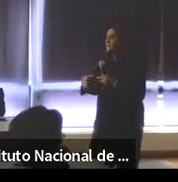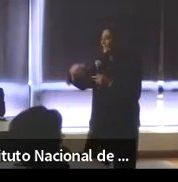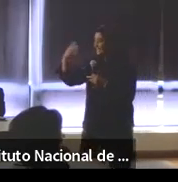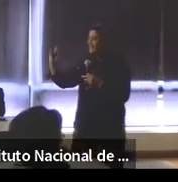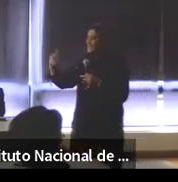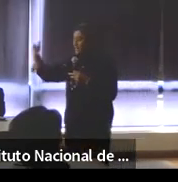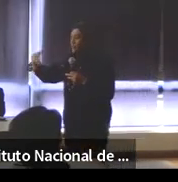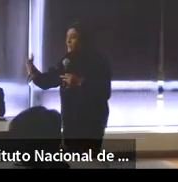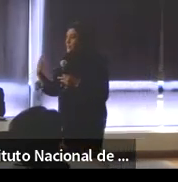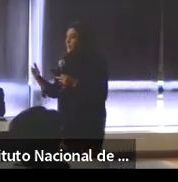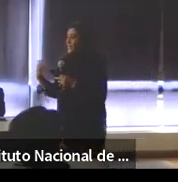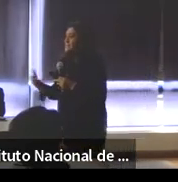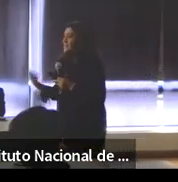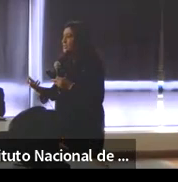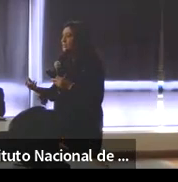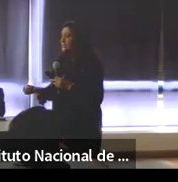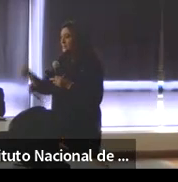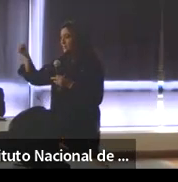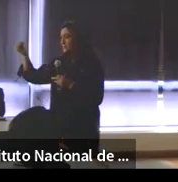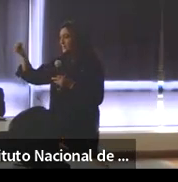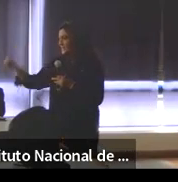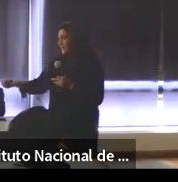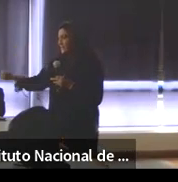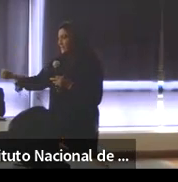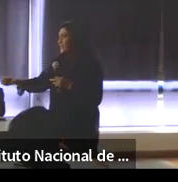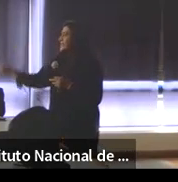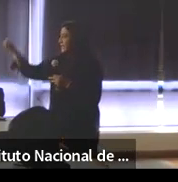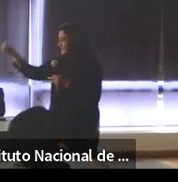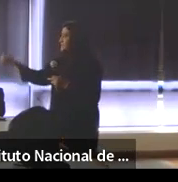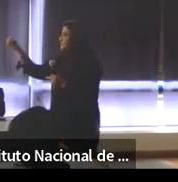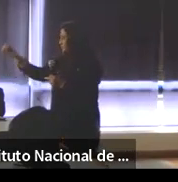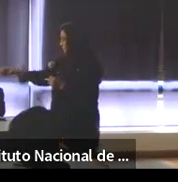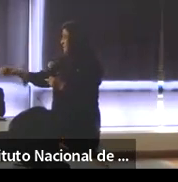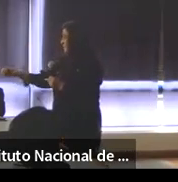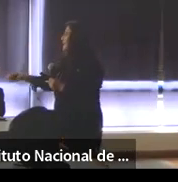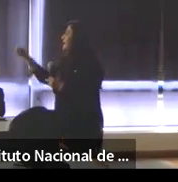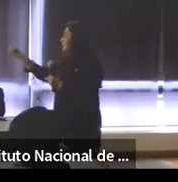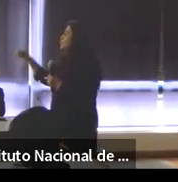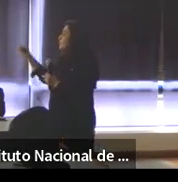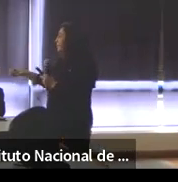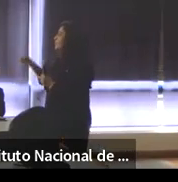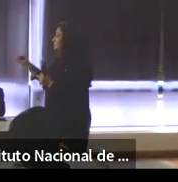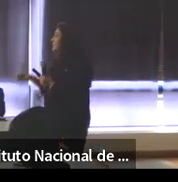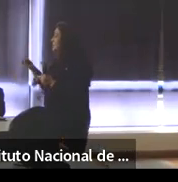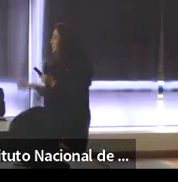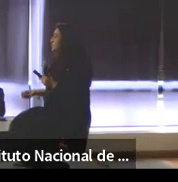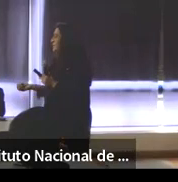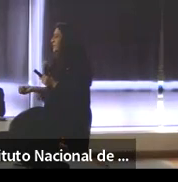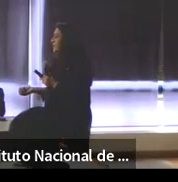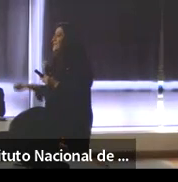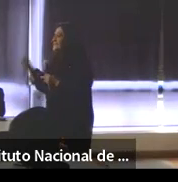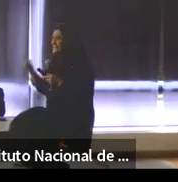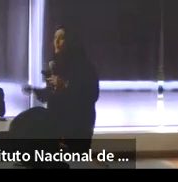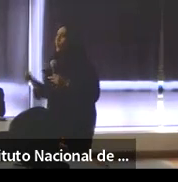Para que se renueve una organización requiere que esas personas El Talento humano que es lo más